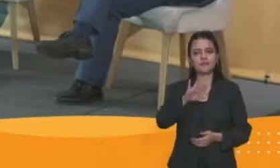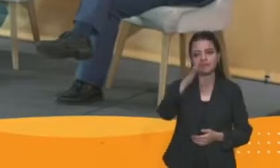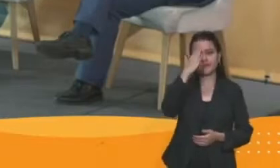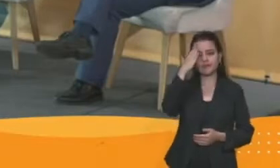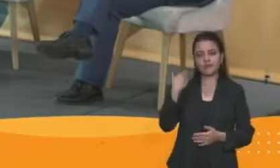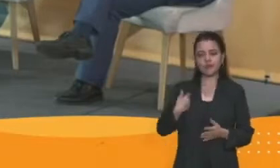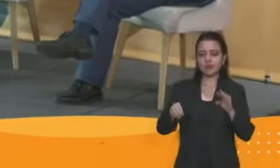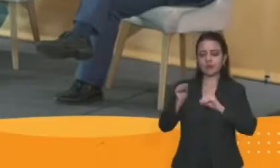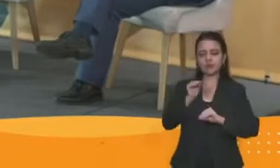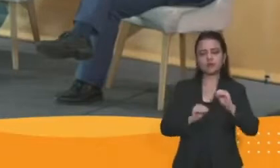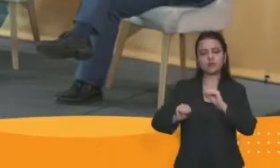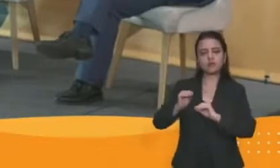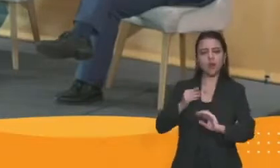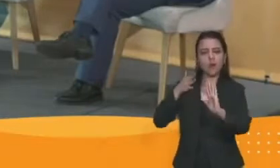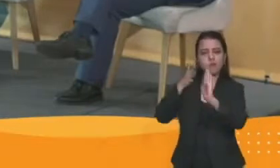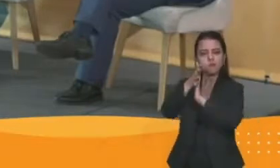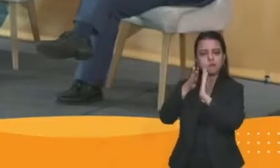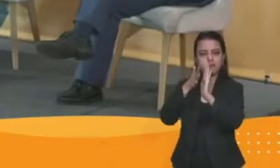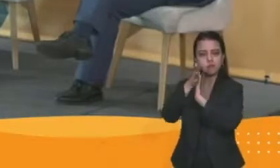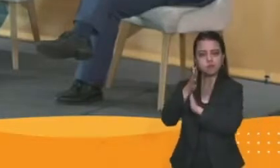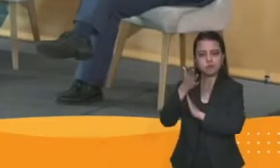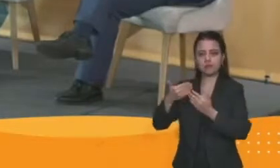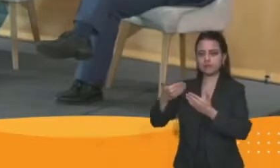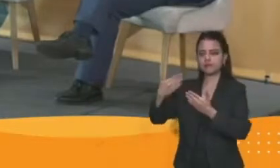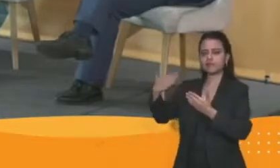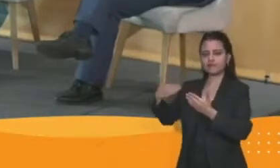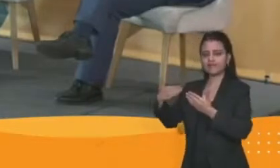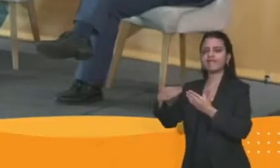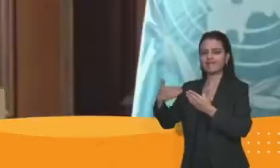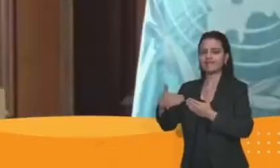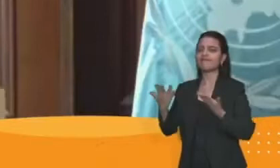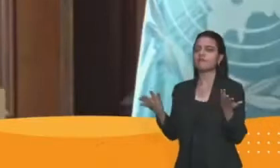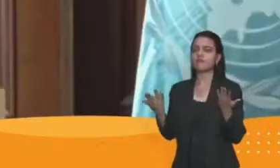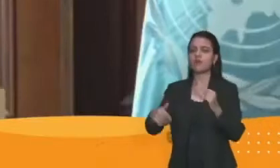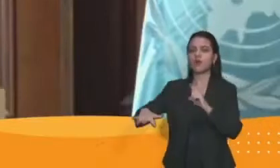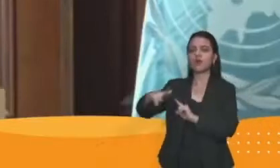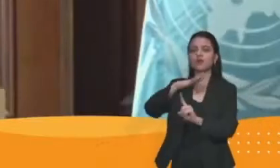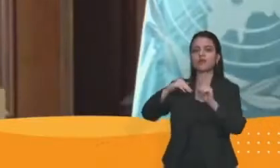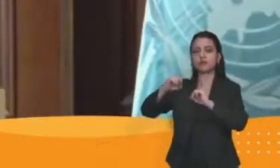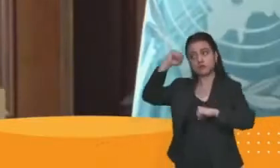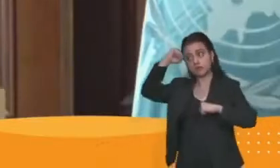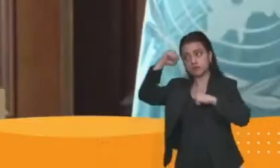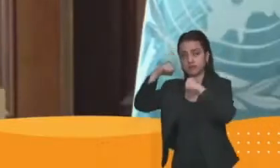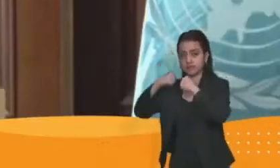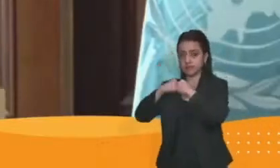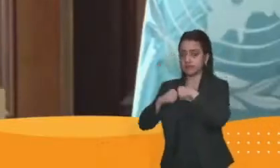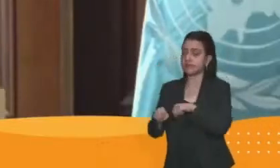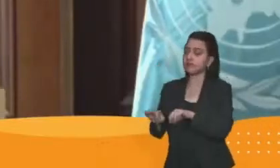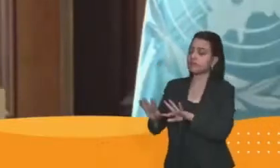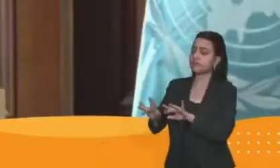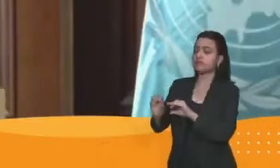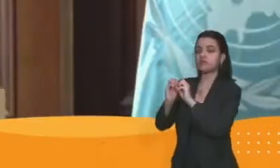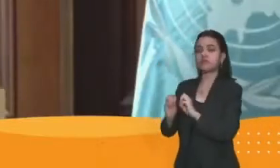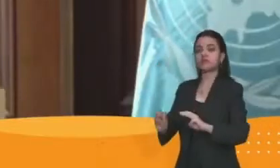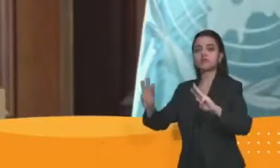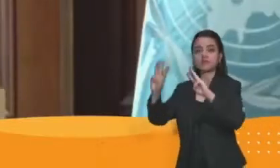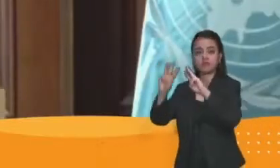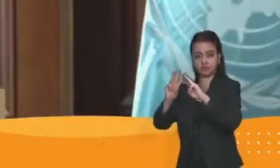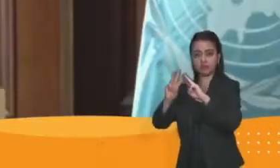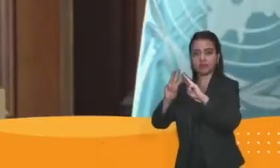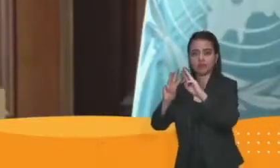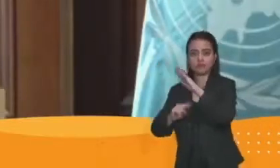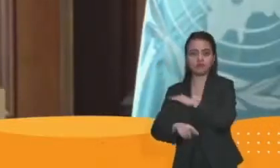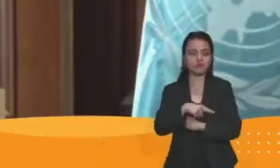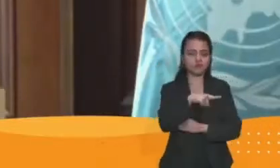del informe que presentamos hoy se llevó a cabo en el marco de cooperación entre la Oficina de las Naciones